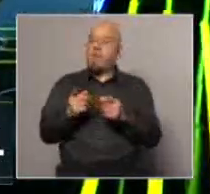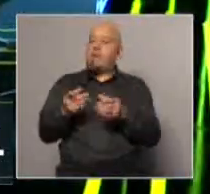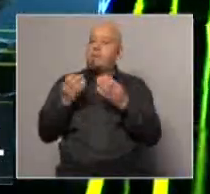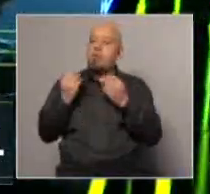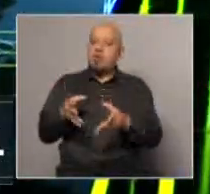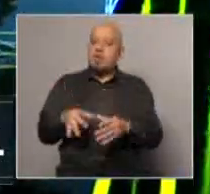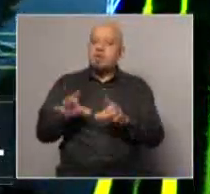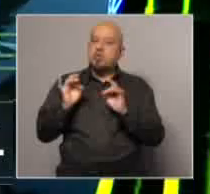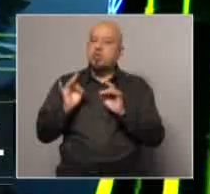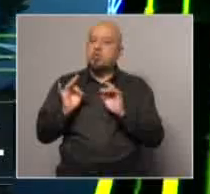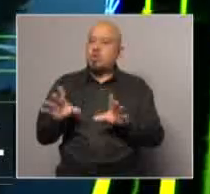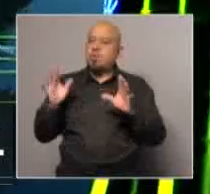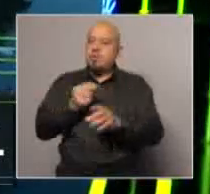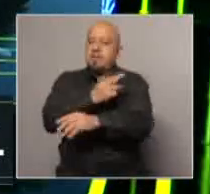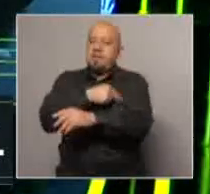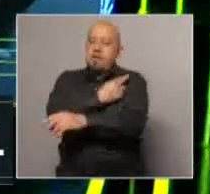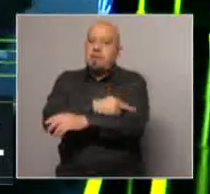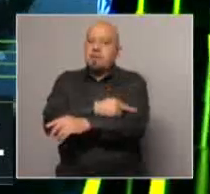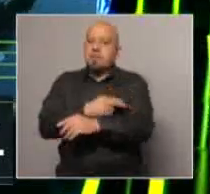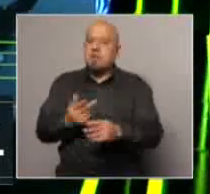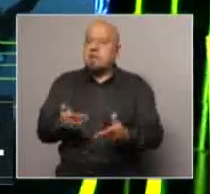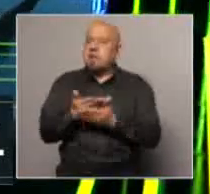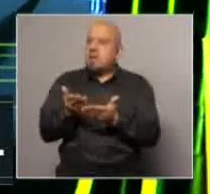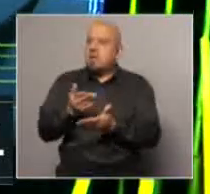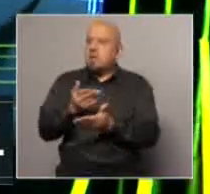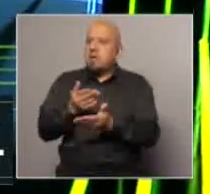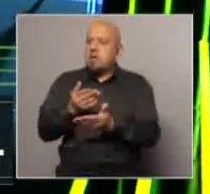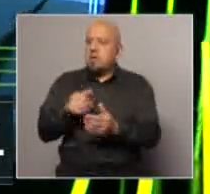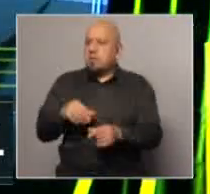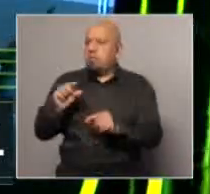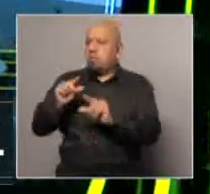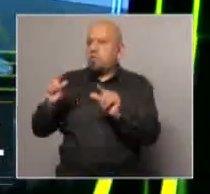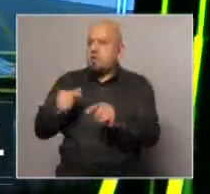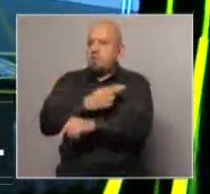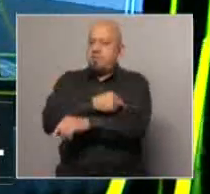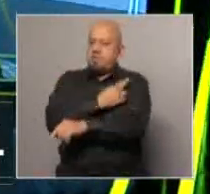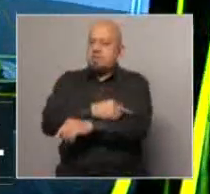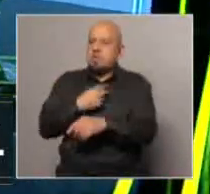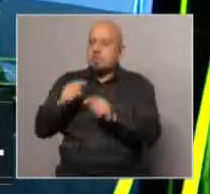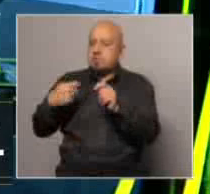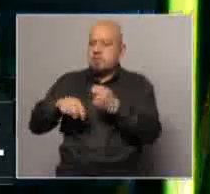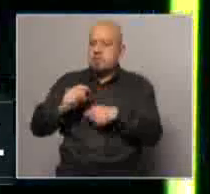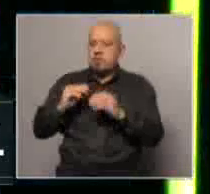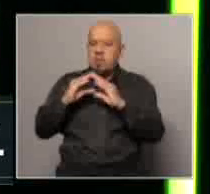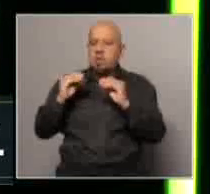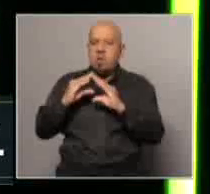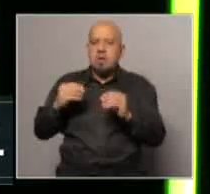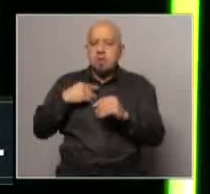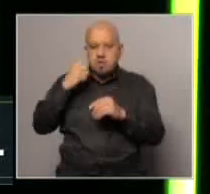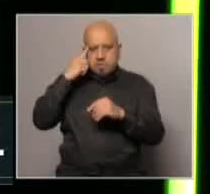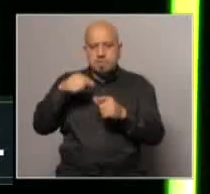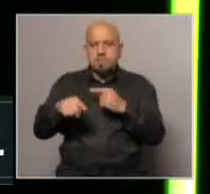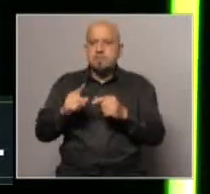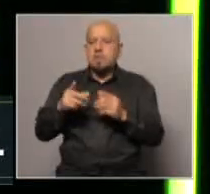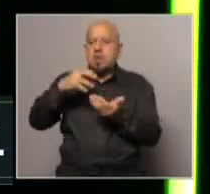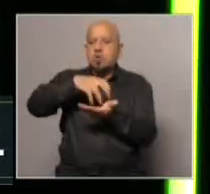en las farmacias, y en realidad en muy pocas farmacias se está vendiendo, entre las cosas que se están pensando, se piensa modificar los